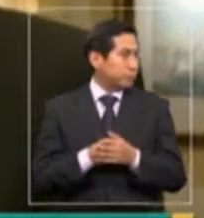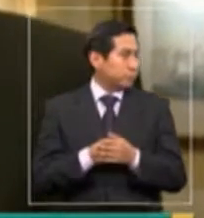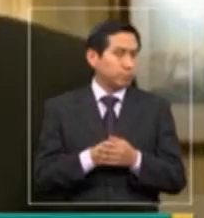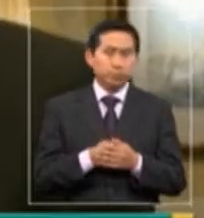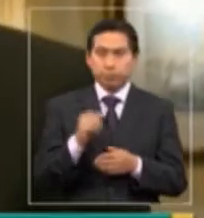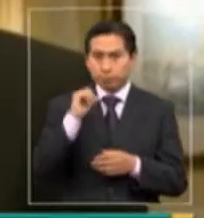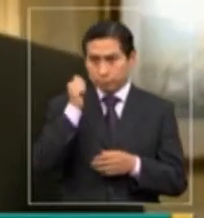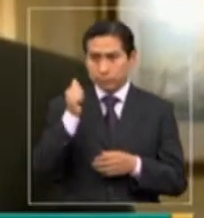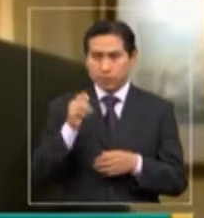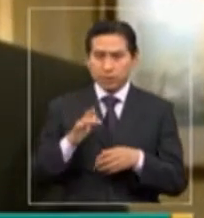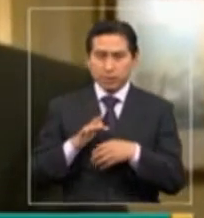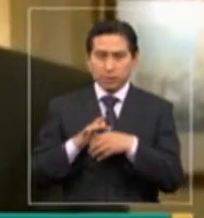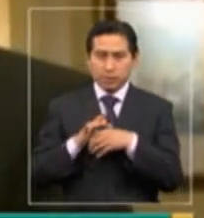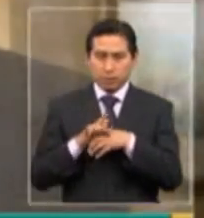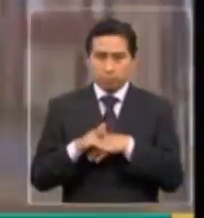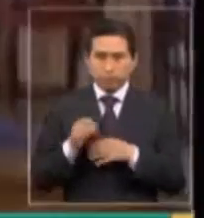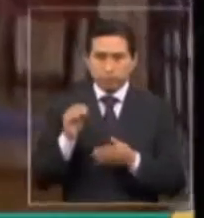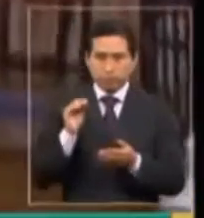mañana, a primera hora,